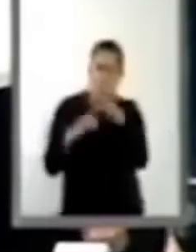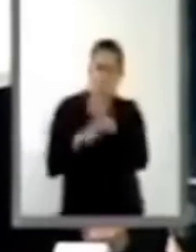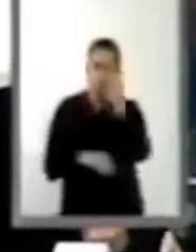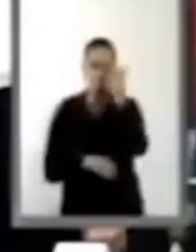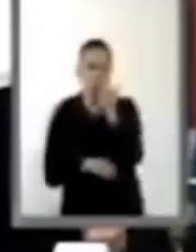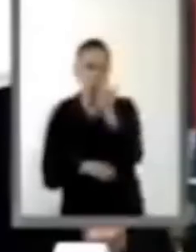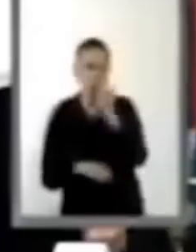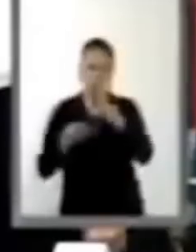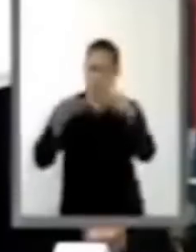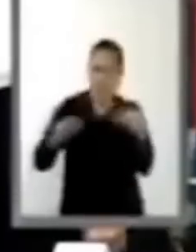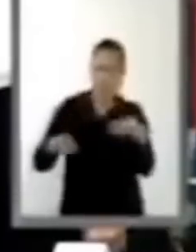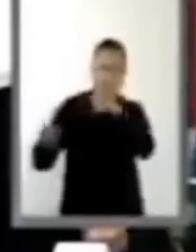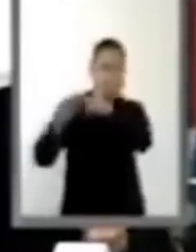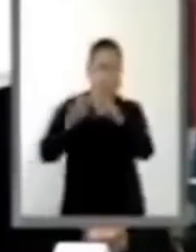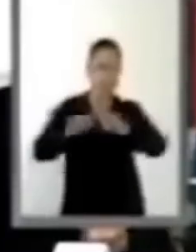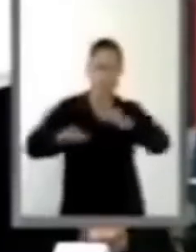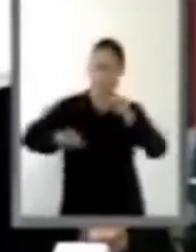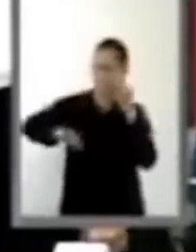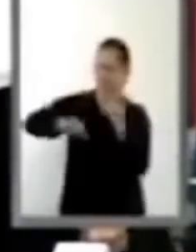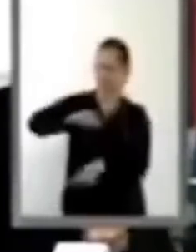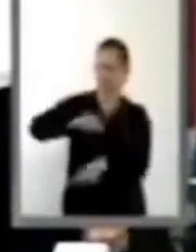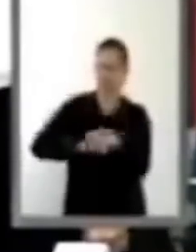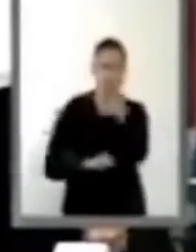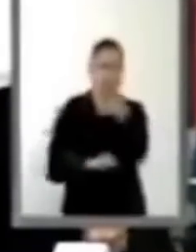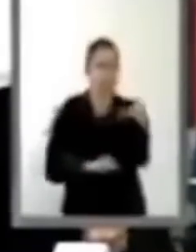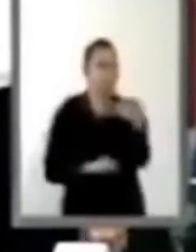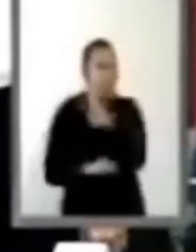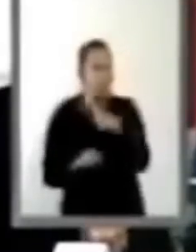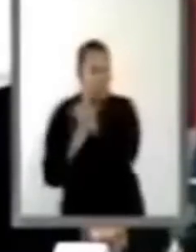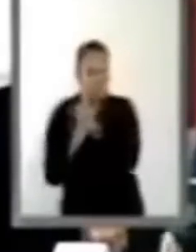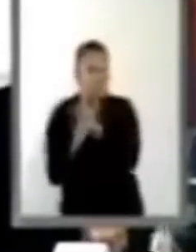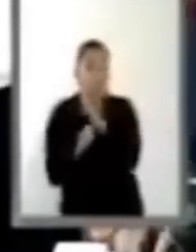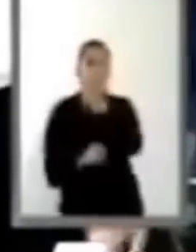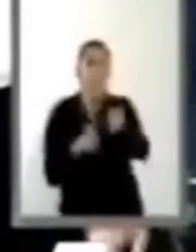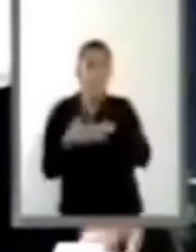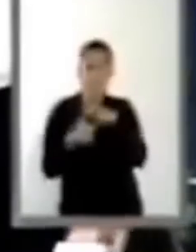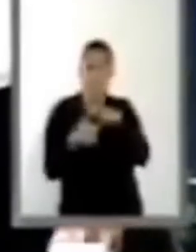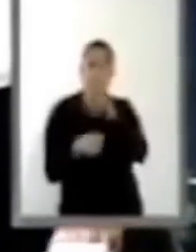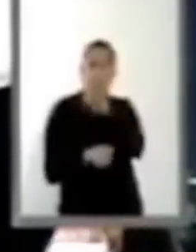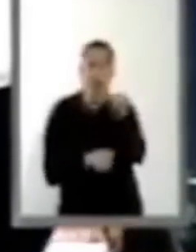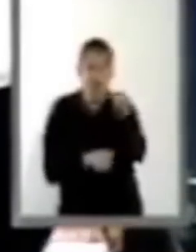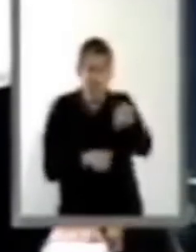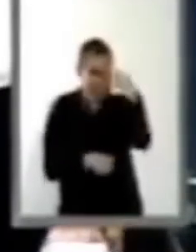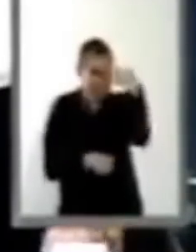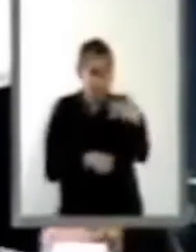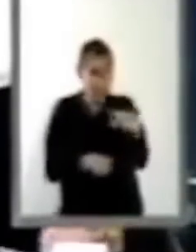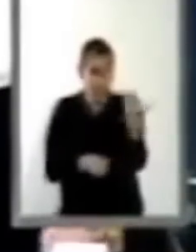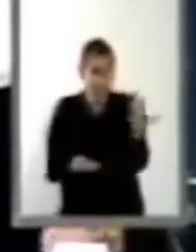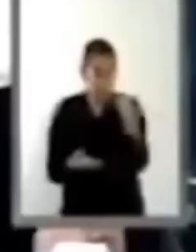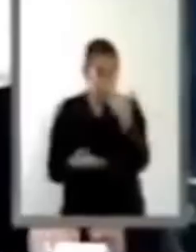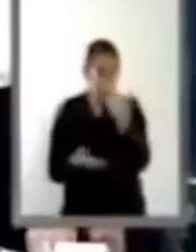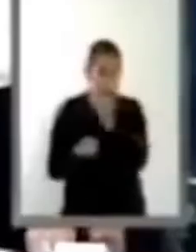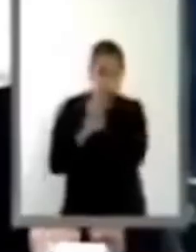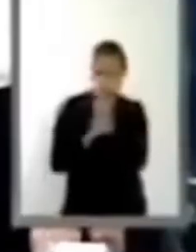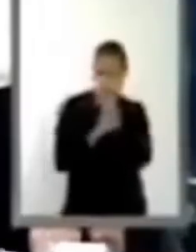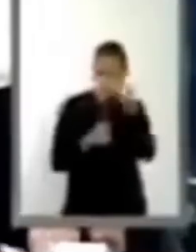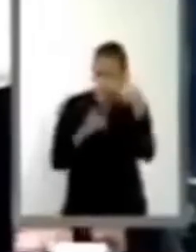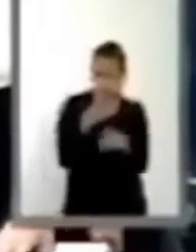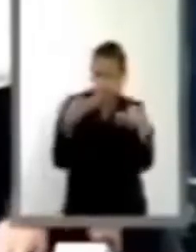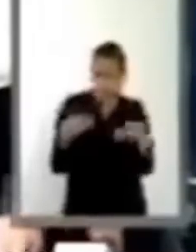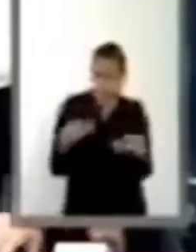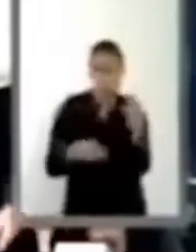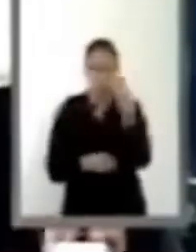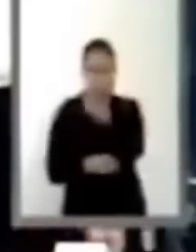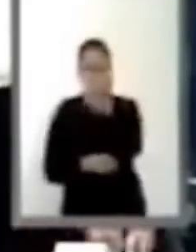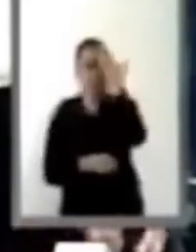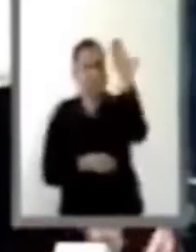concluyo que debido a la falta de investigación que hay en nuestro país, que se le pida información a los Estados Unidos